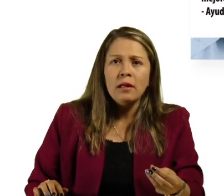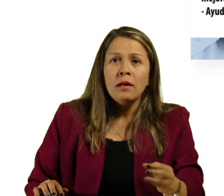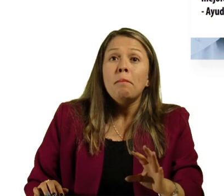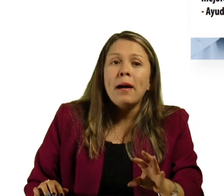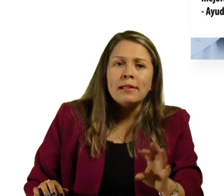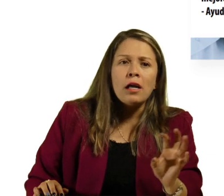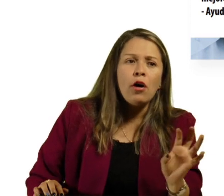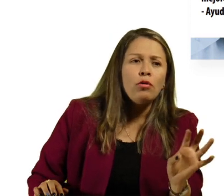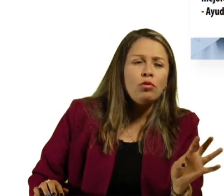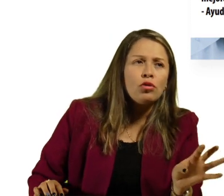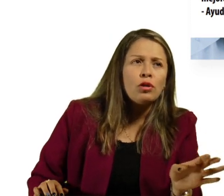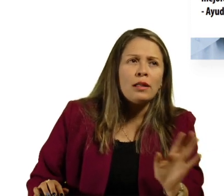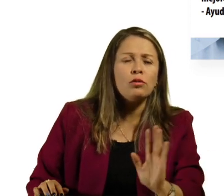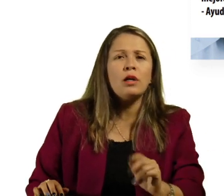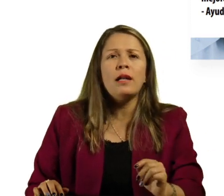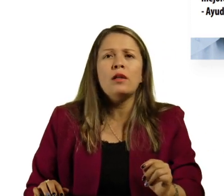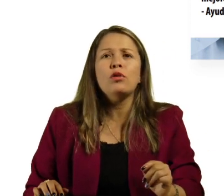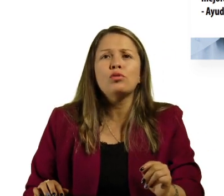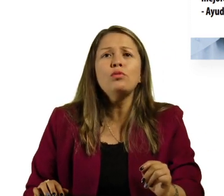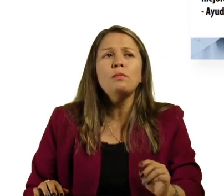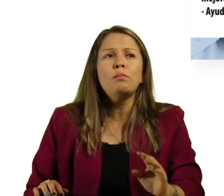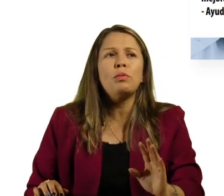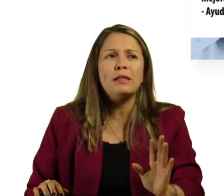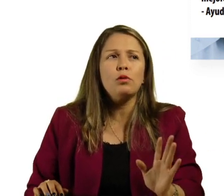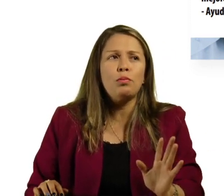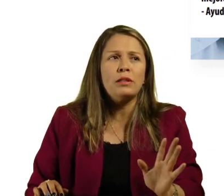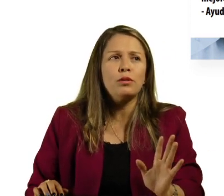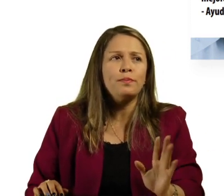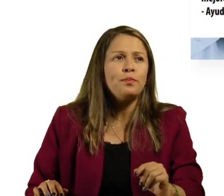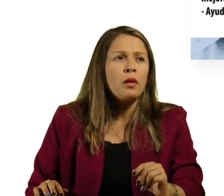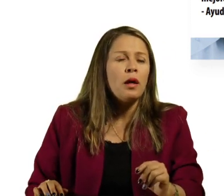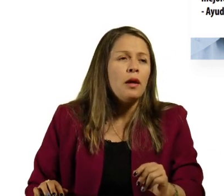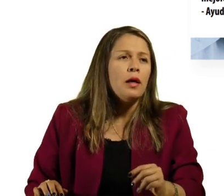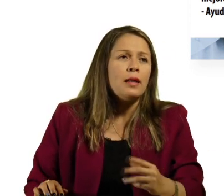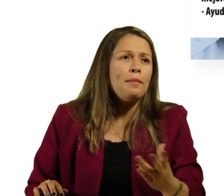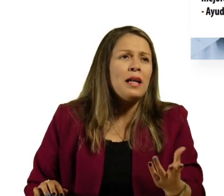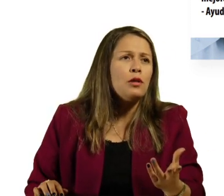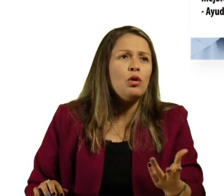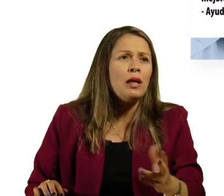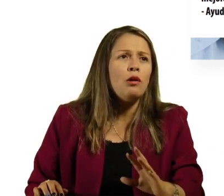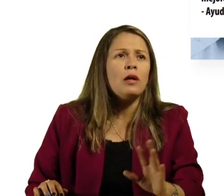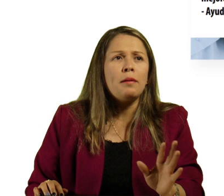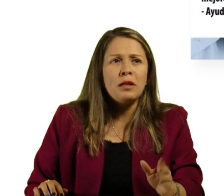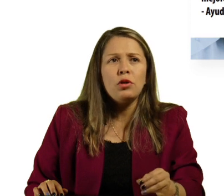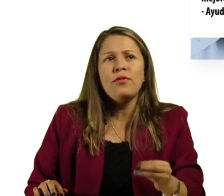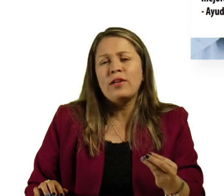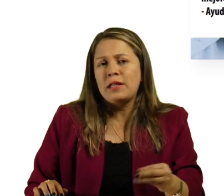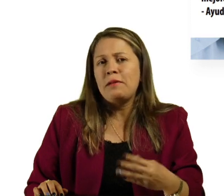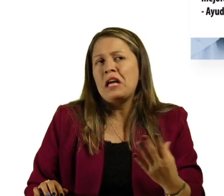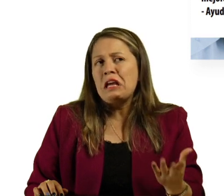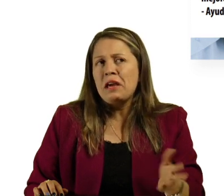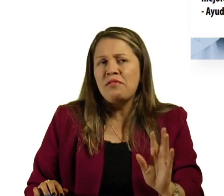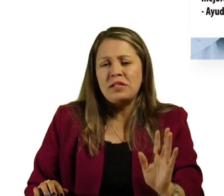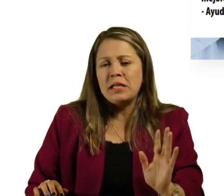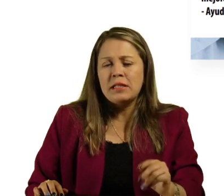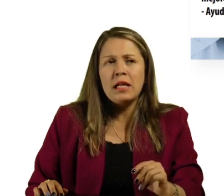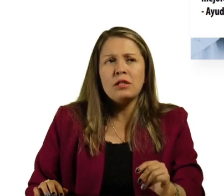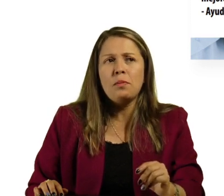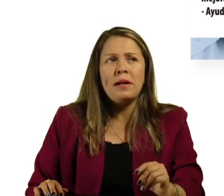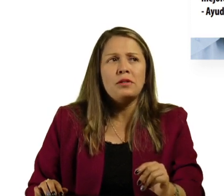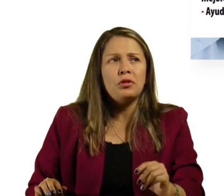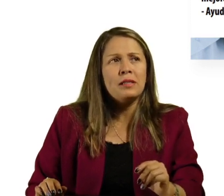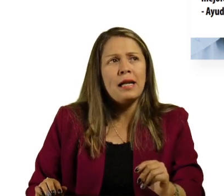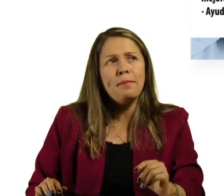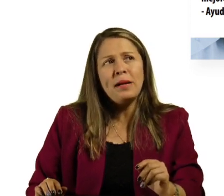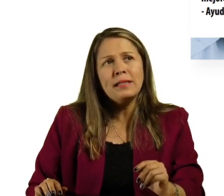empresa basada en unos datos que le dio su presupuesto. También ayudan a lograr mayor efectividad y eficiencia en